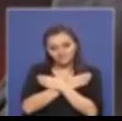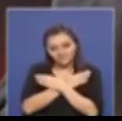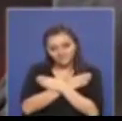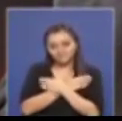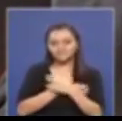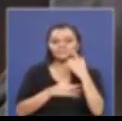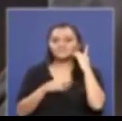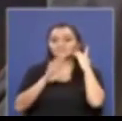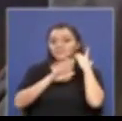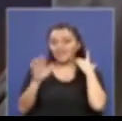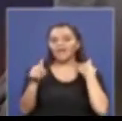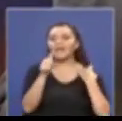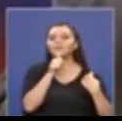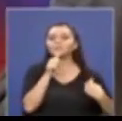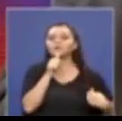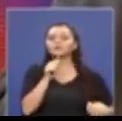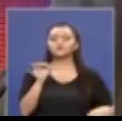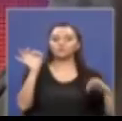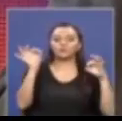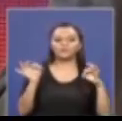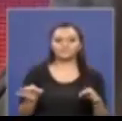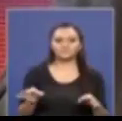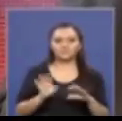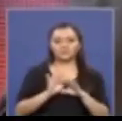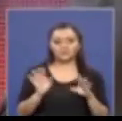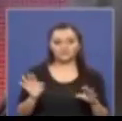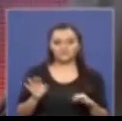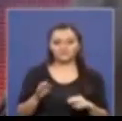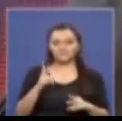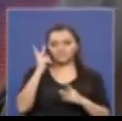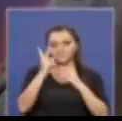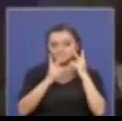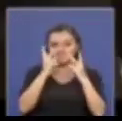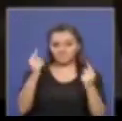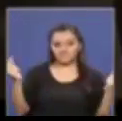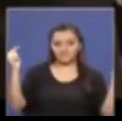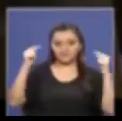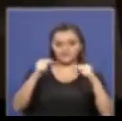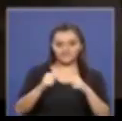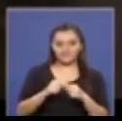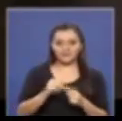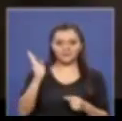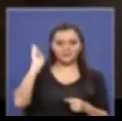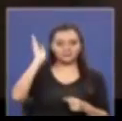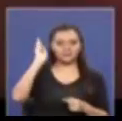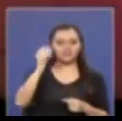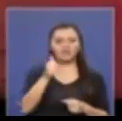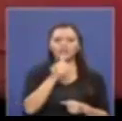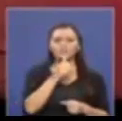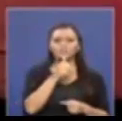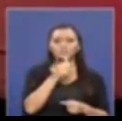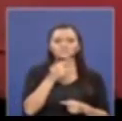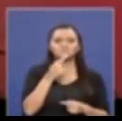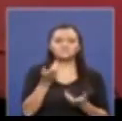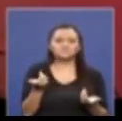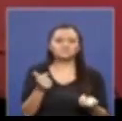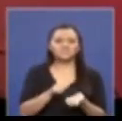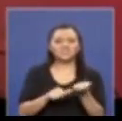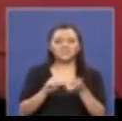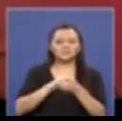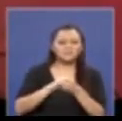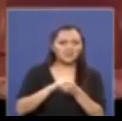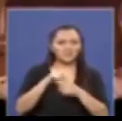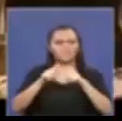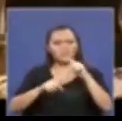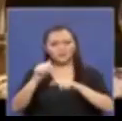de esto dimos el almuerzo oficial a nuestra querida e ilustre visitante, Michelle Bachelet. Un almuerzo realmente entre hermanos, entre